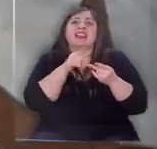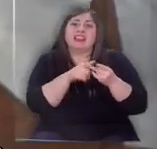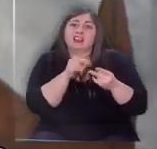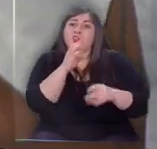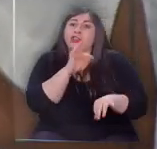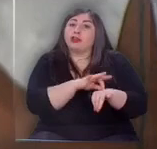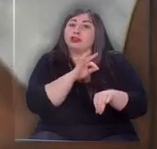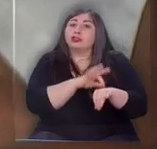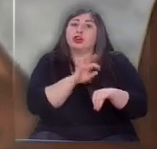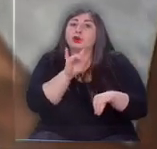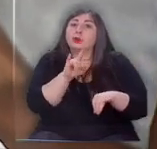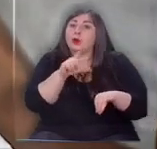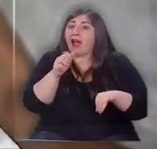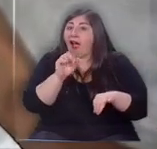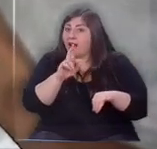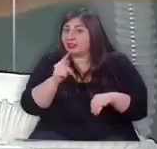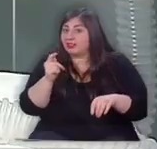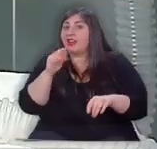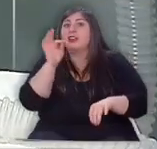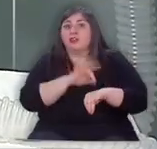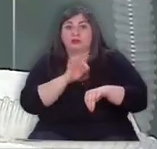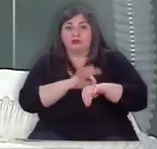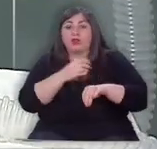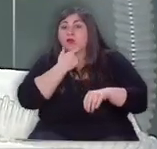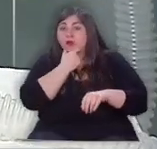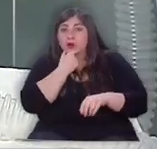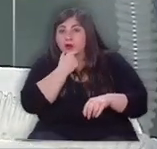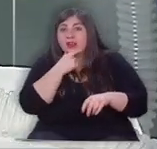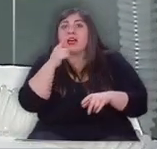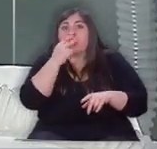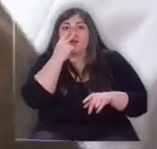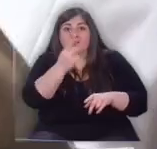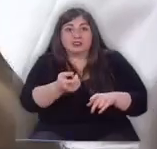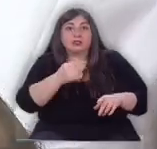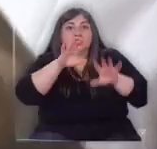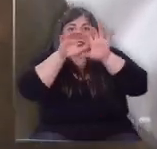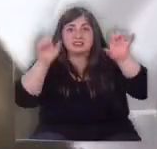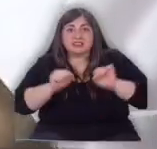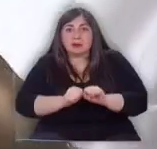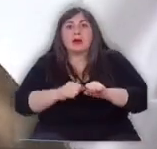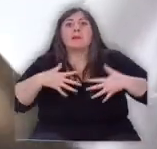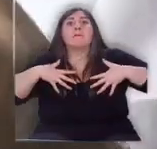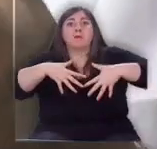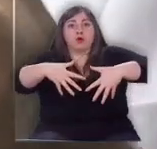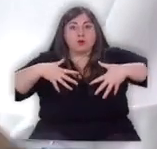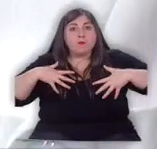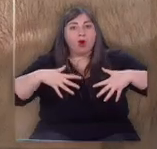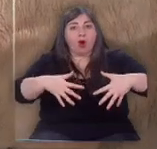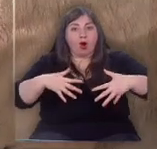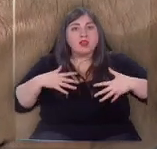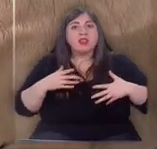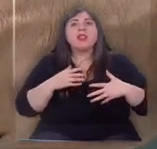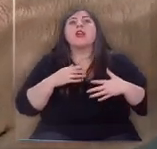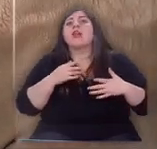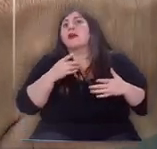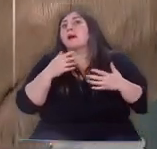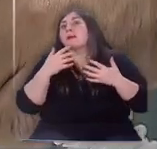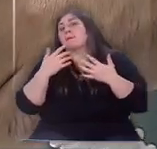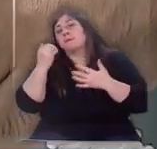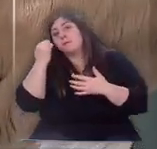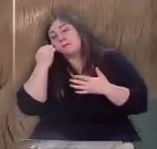de pacientes críticos han probado el sistema en contexto clínico en pulmones artificiales y los resultados han